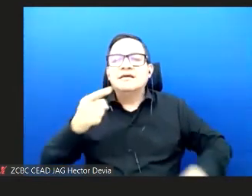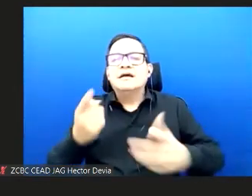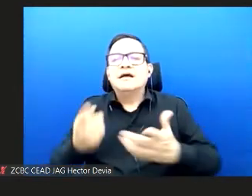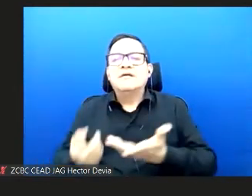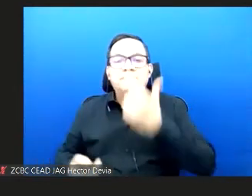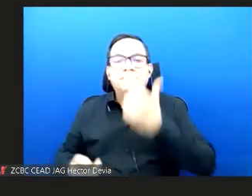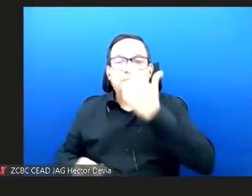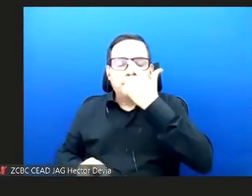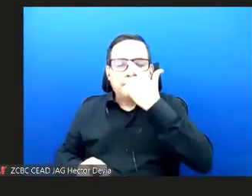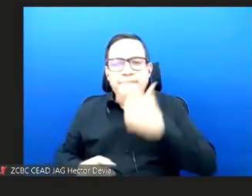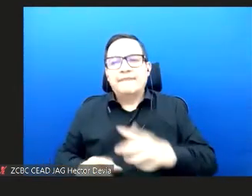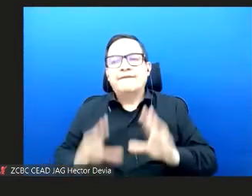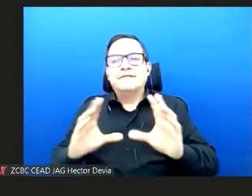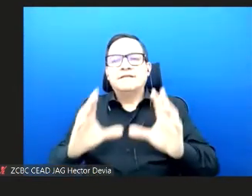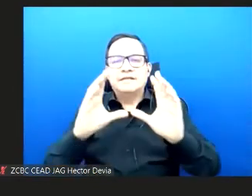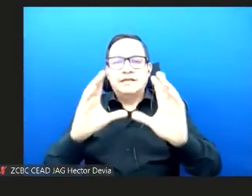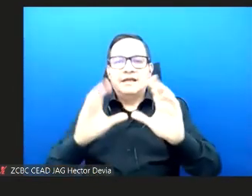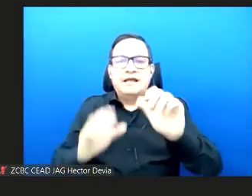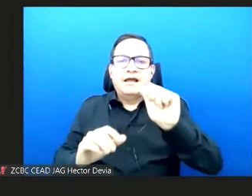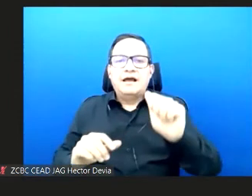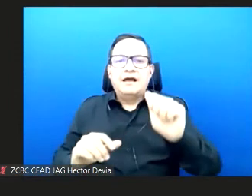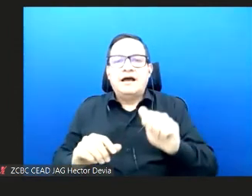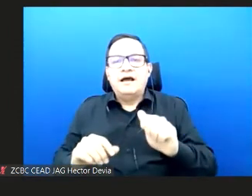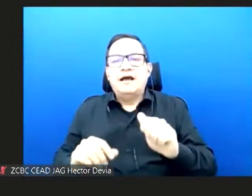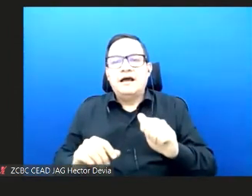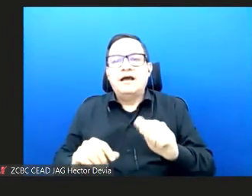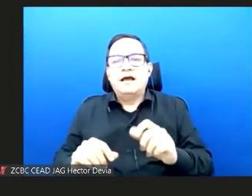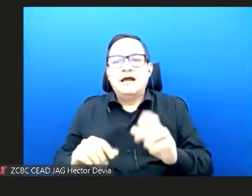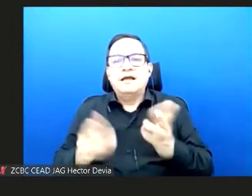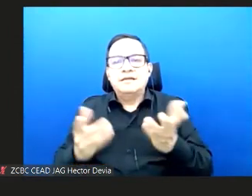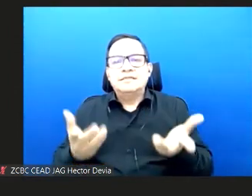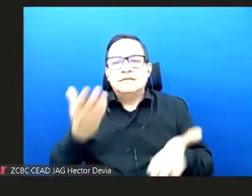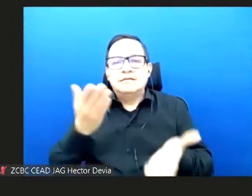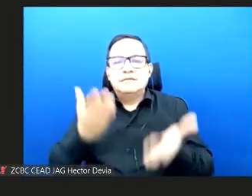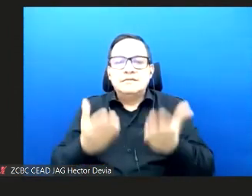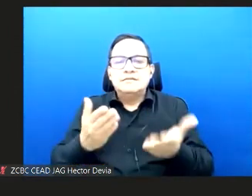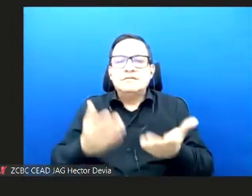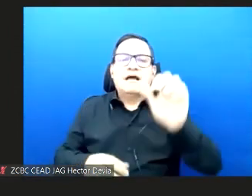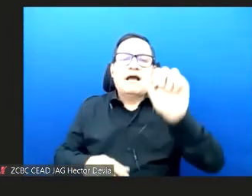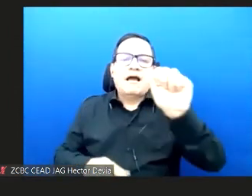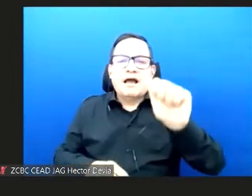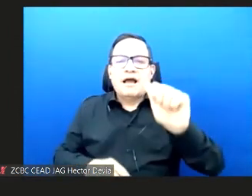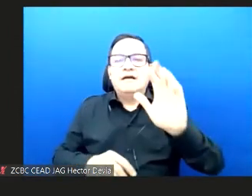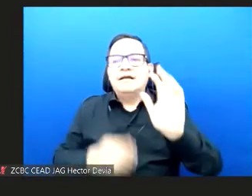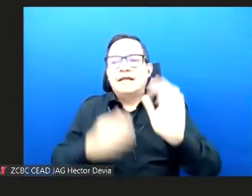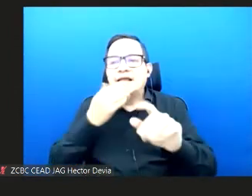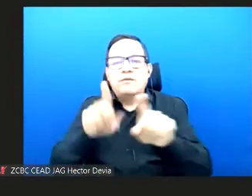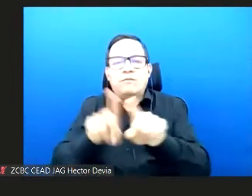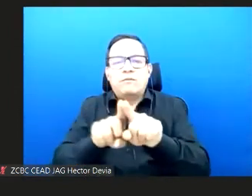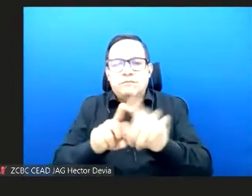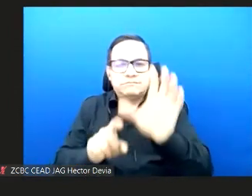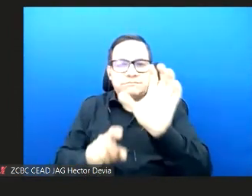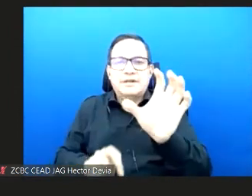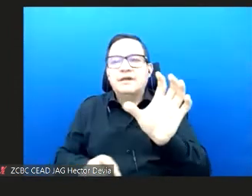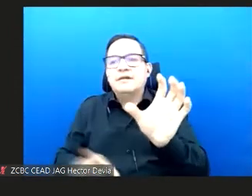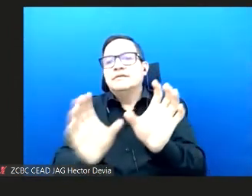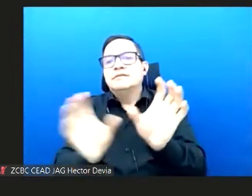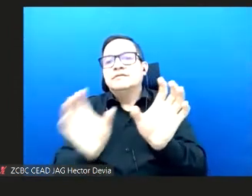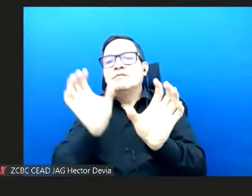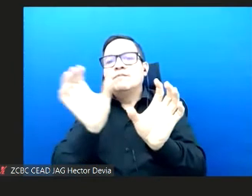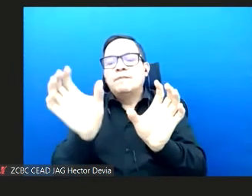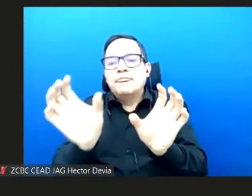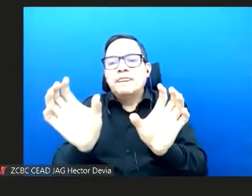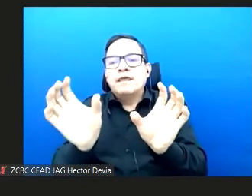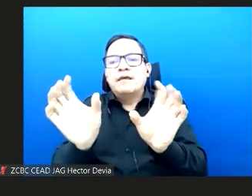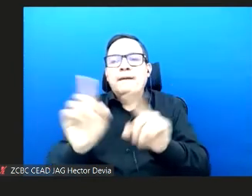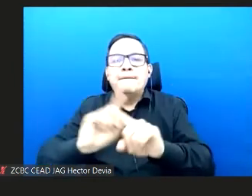los elementos de A. Esto nos va a representar A y esto nos va a representar B. Son los elementos de A, pero no